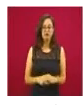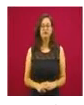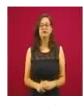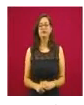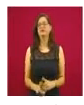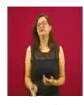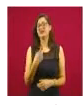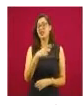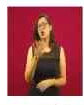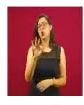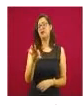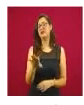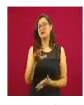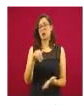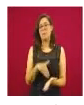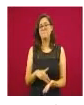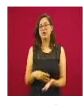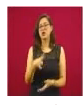participaron